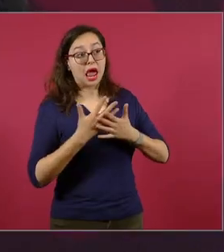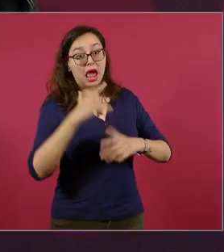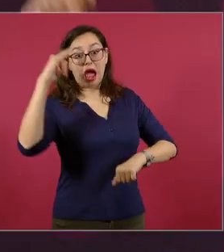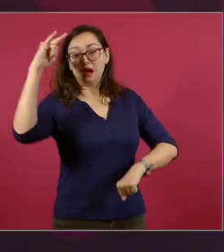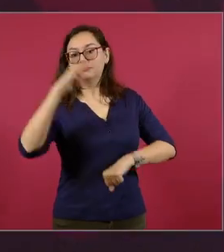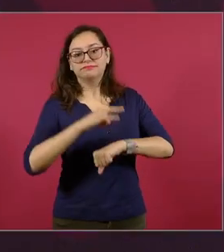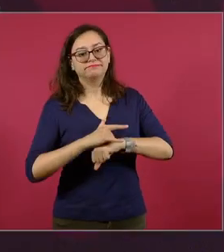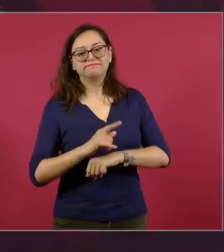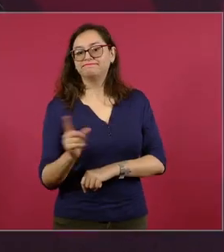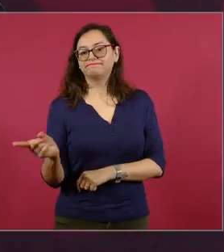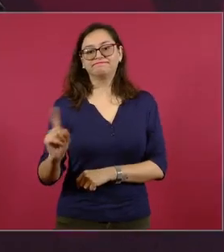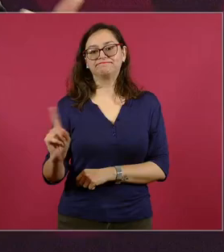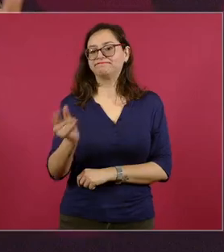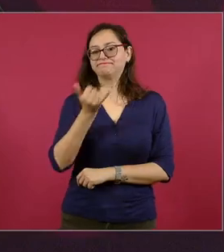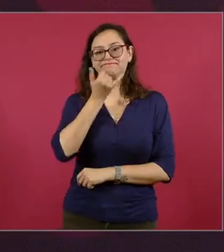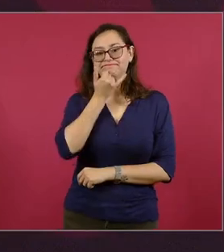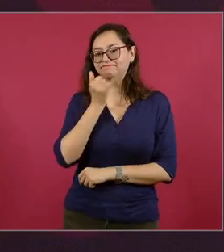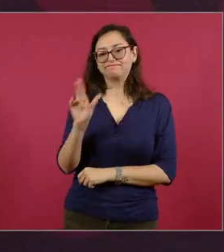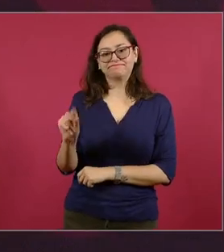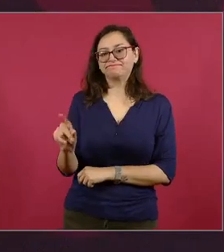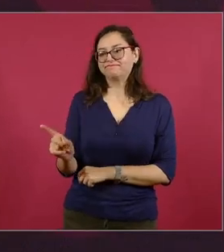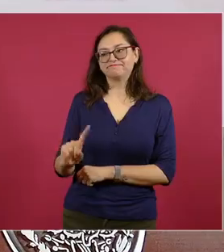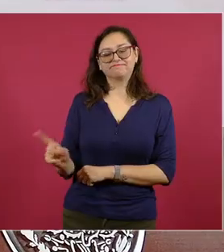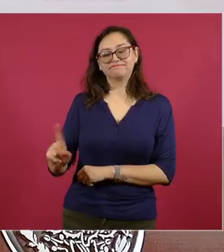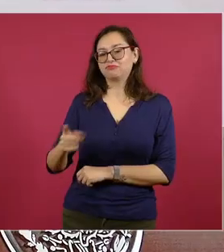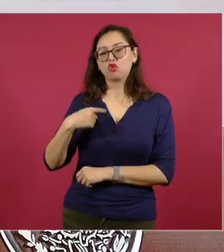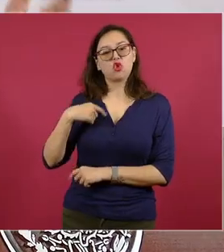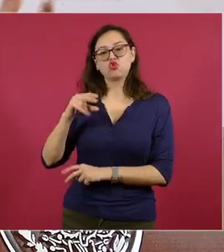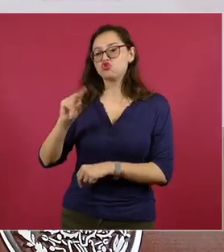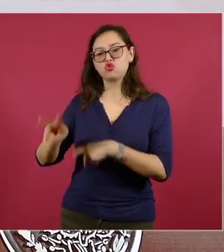no me voy a ir a Palenque,